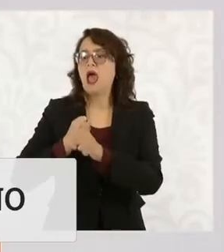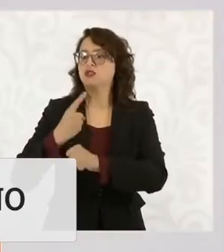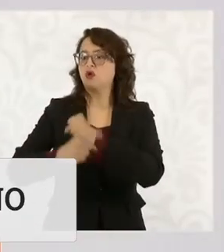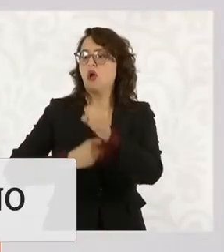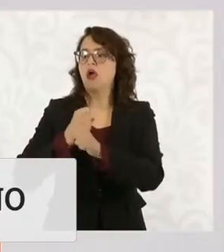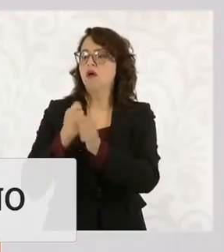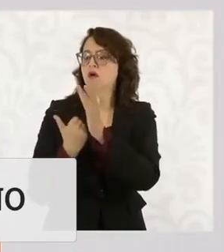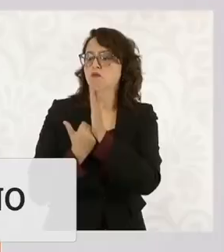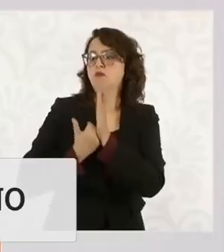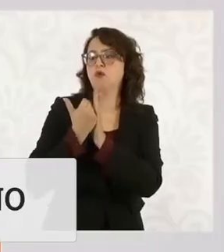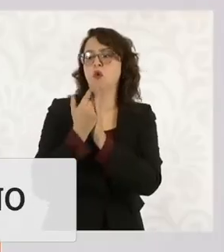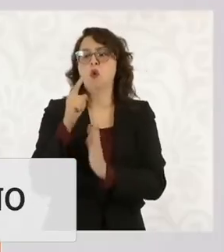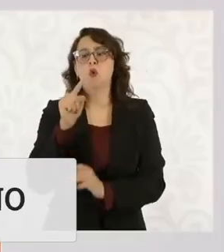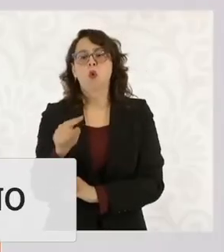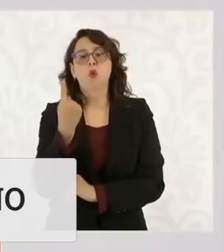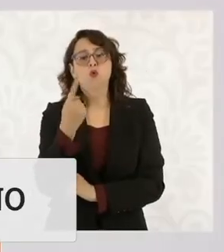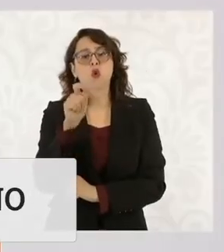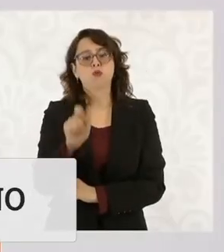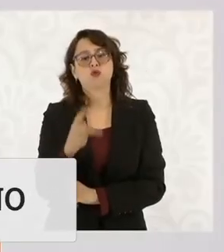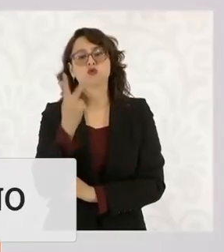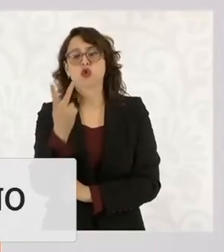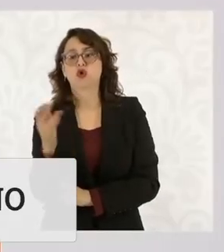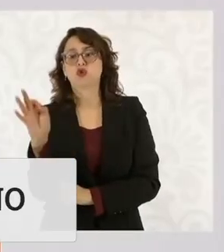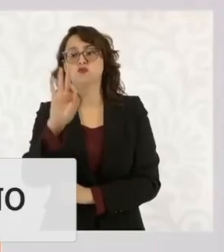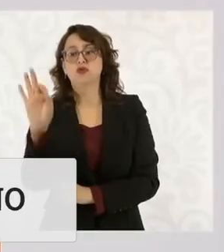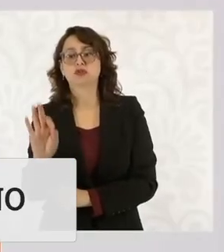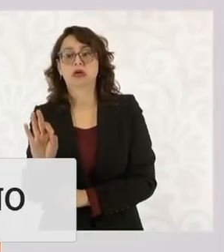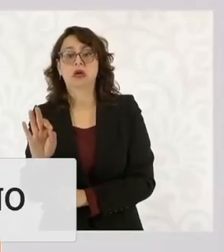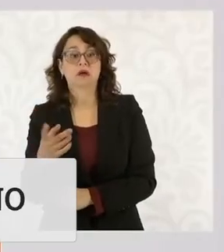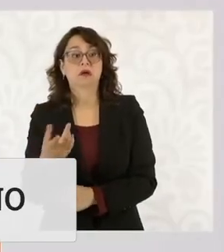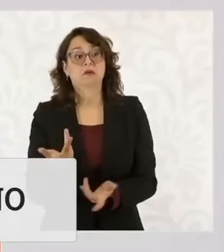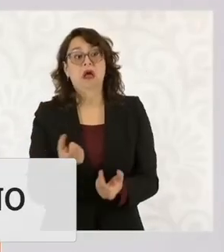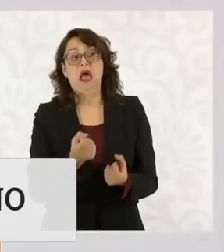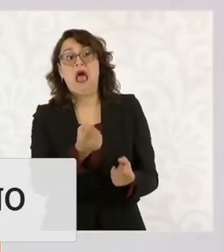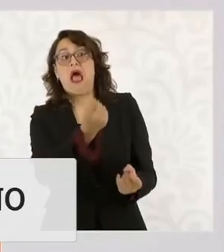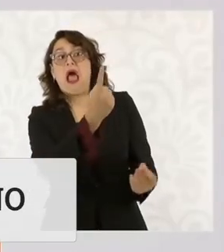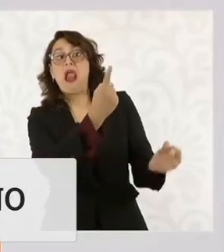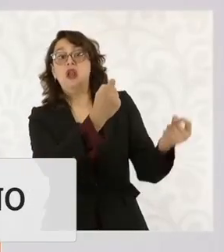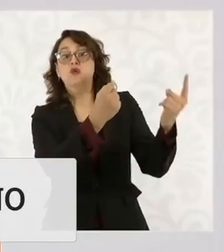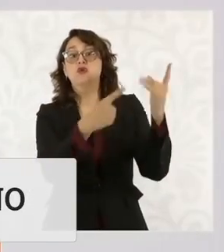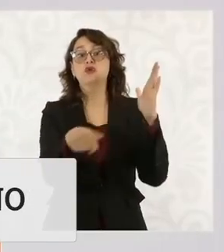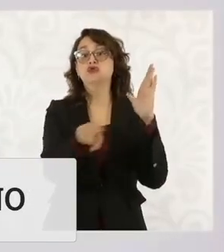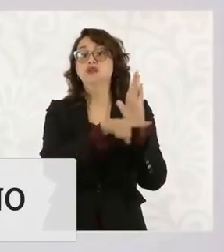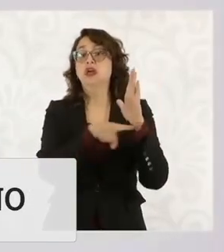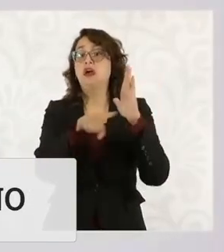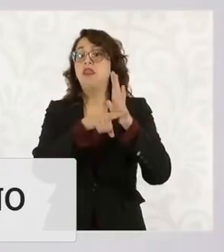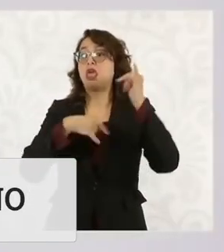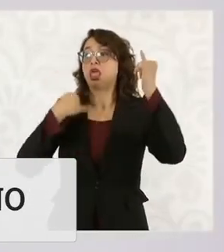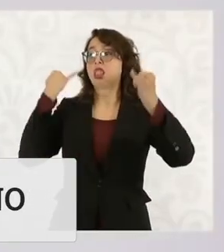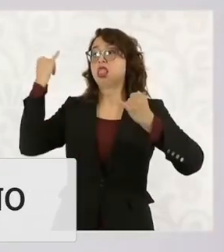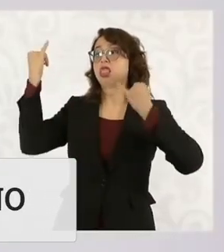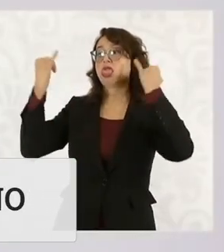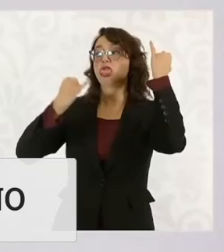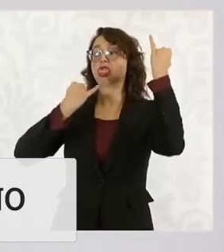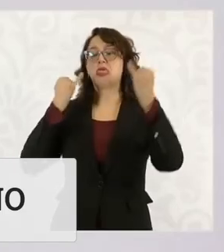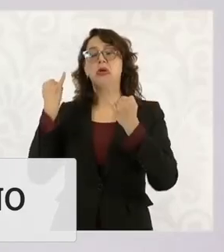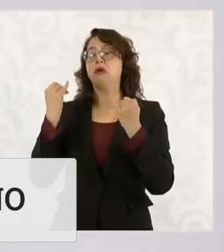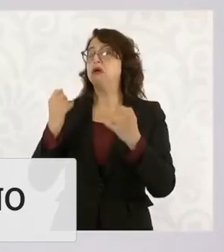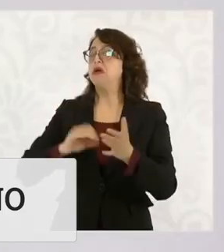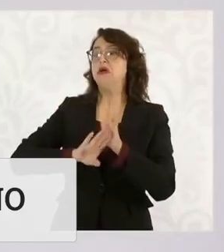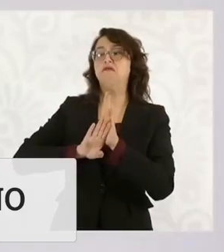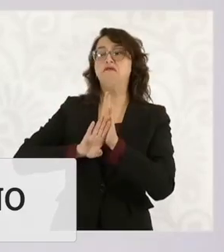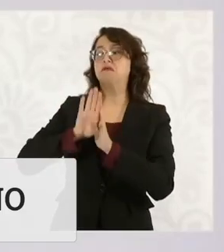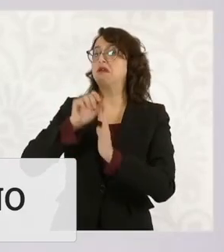de 1.2% frente a las expectativas catastróficas que habían dado a conocer organismos